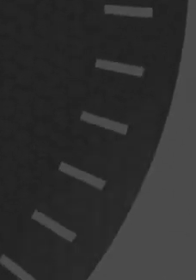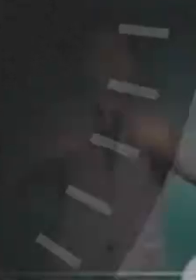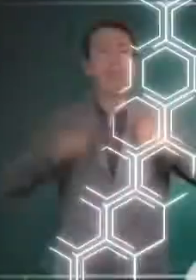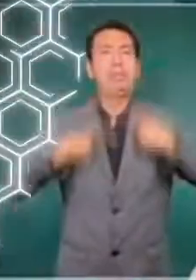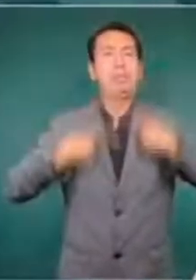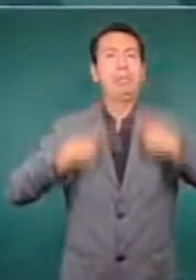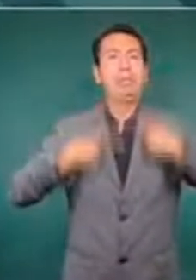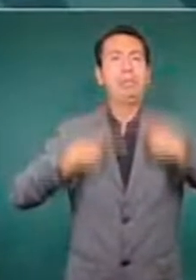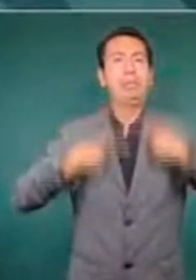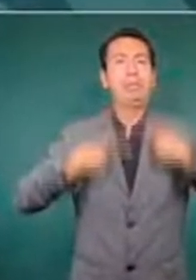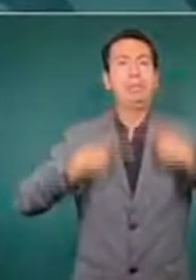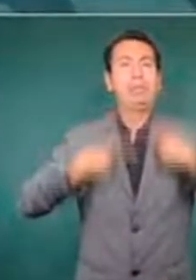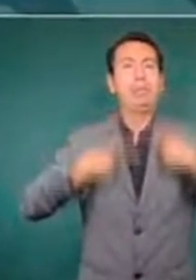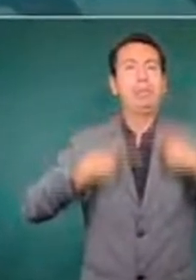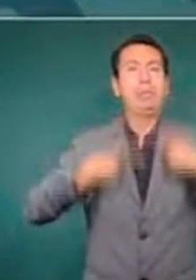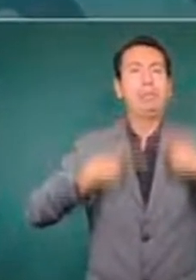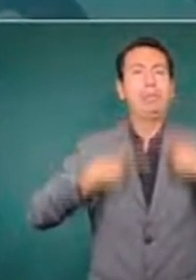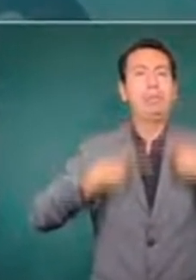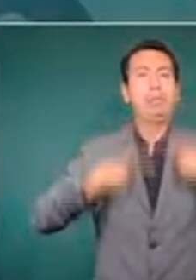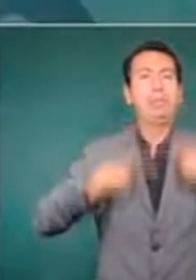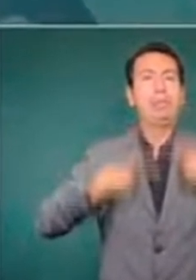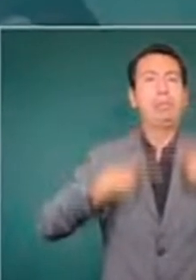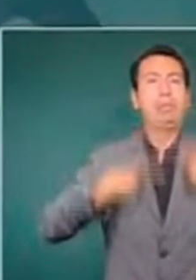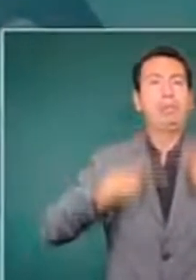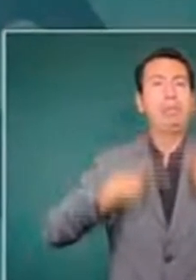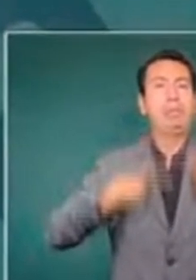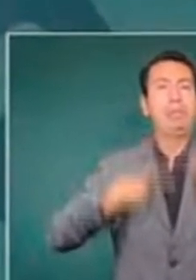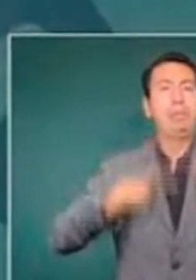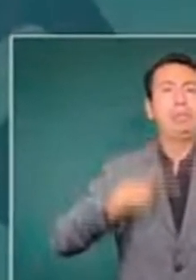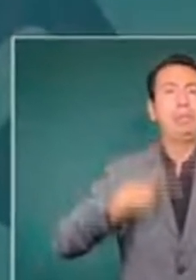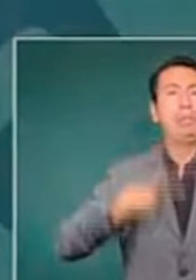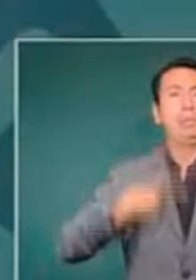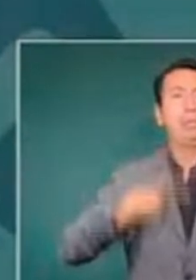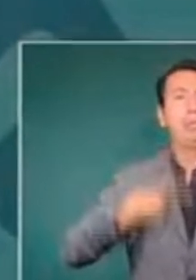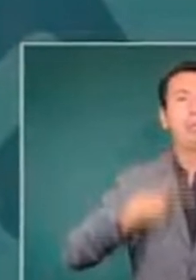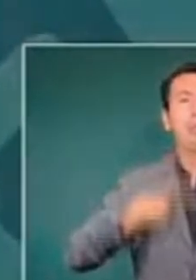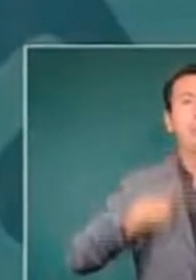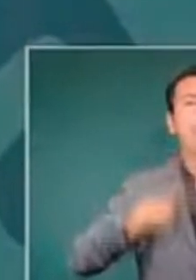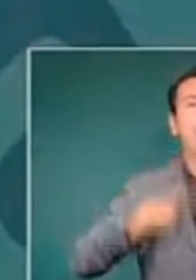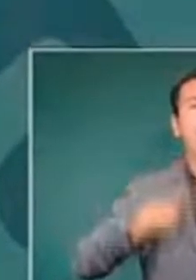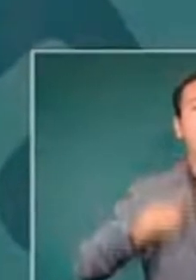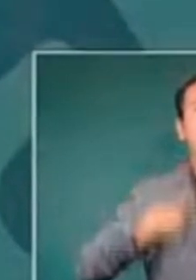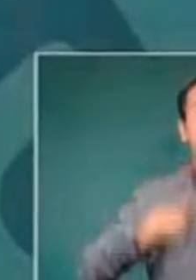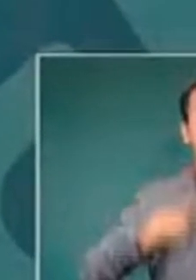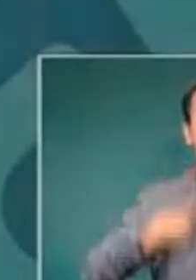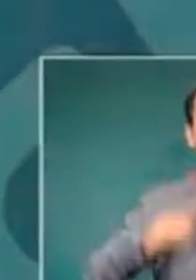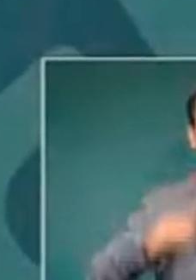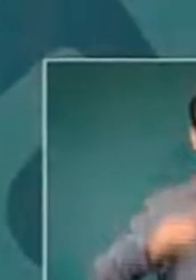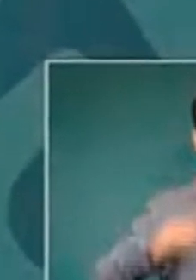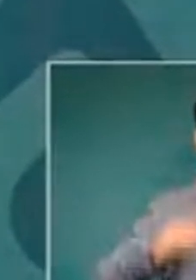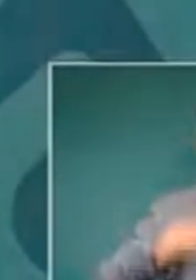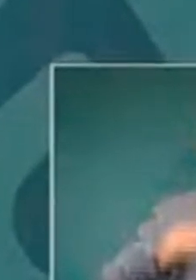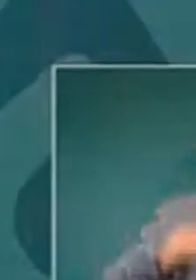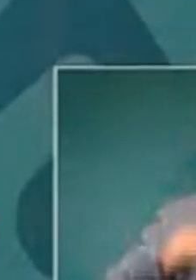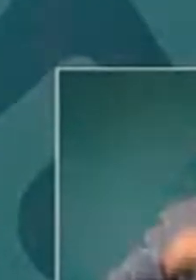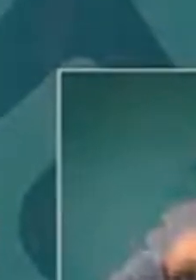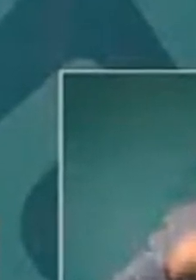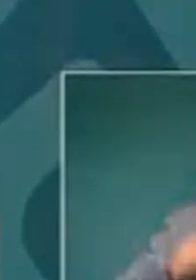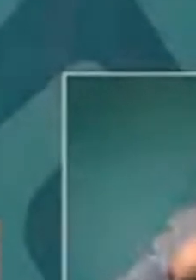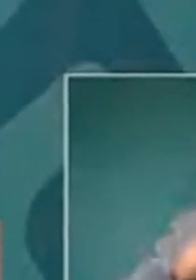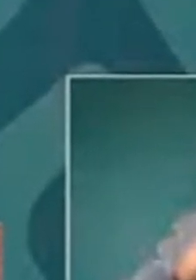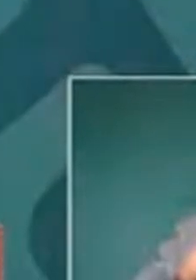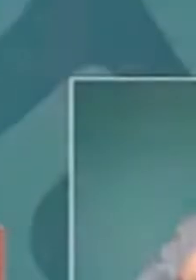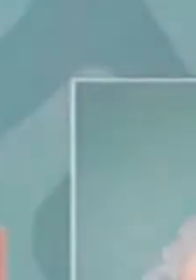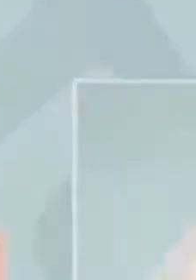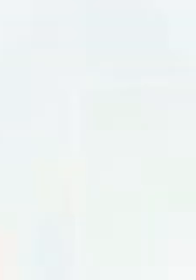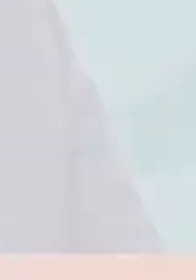El gobernador de Guanajuato, Diego Rodríguez Vallejo, reveló que a partir del 5 de julio decidió asistir todos los días a las mesas